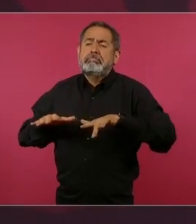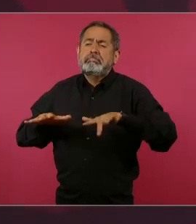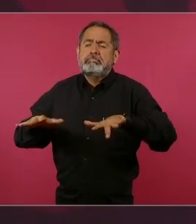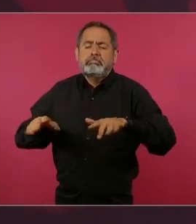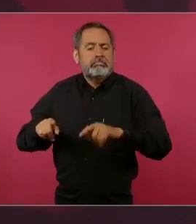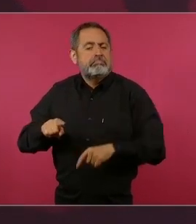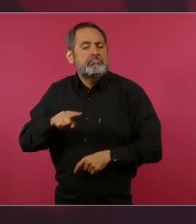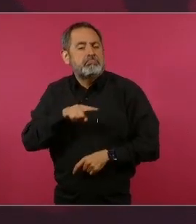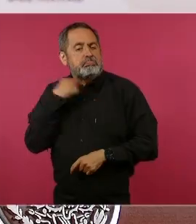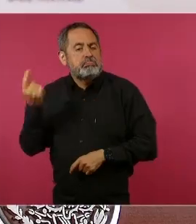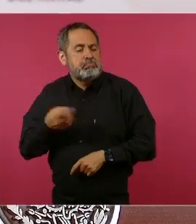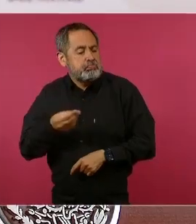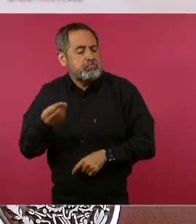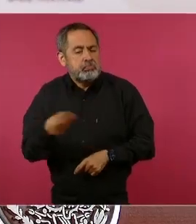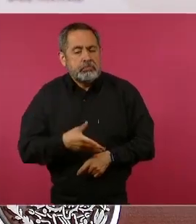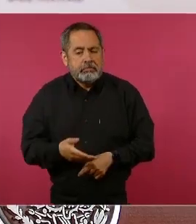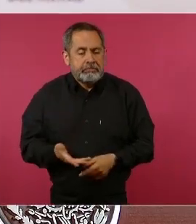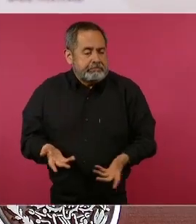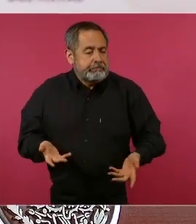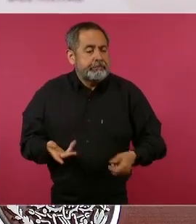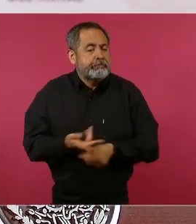Entonces, ¿qué pasó?